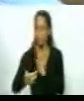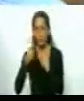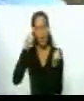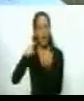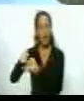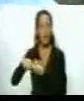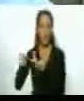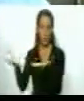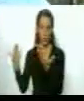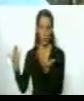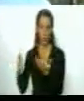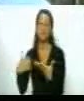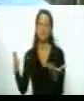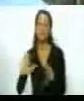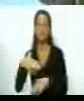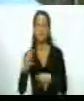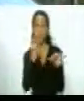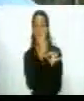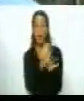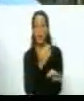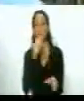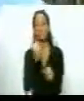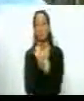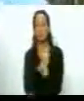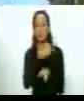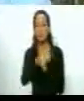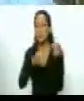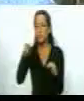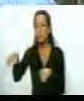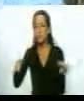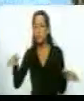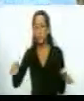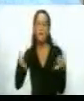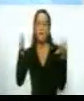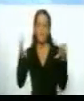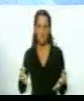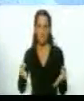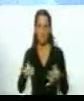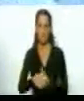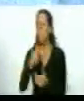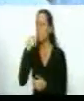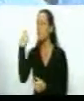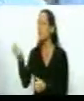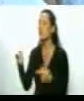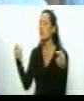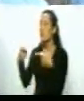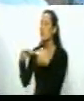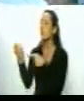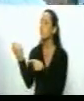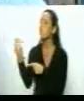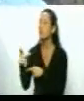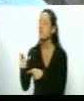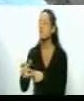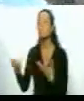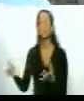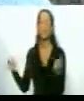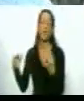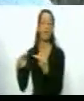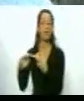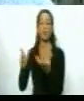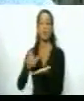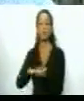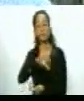pronto se reintegran a los colegios. ¿Cuál es la expectativa del gremio? No, nuestra expectativa es poder tener una discusión salarial que de alguna